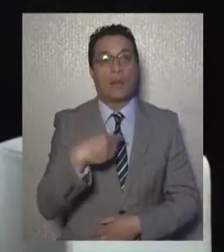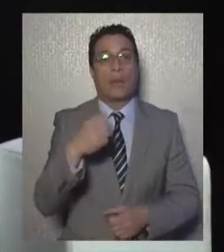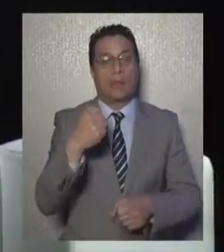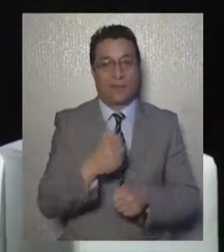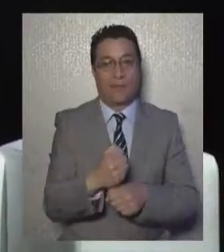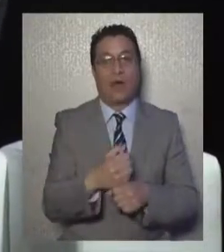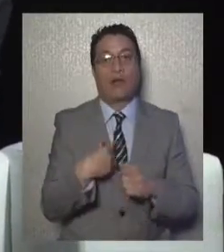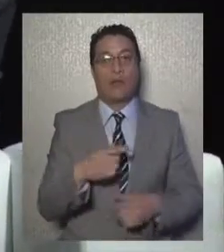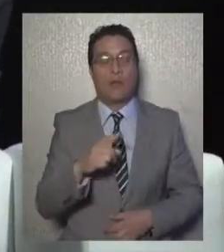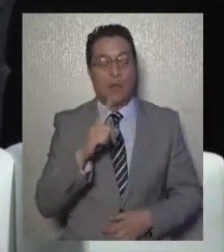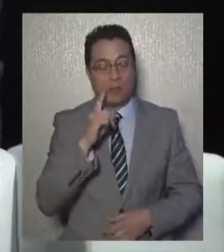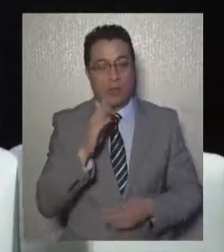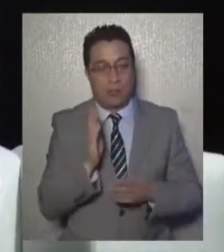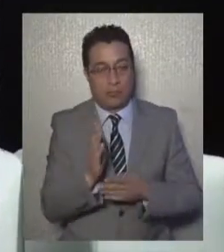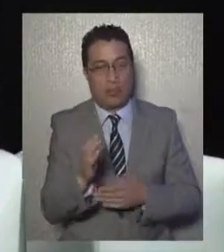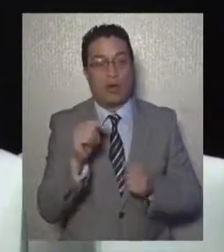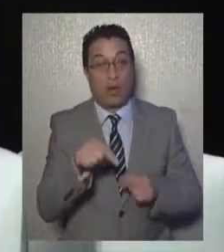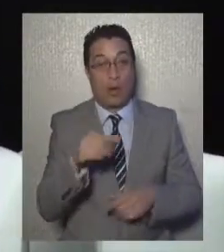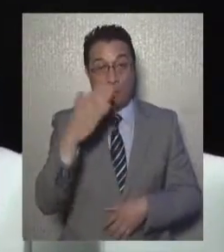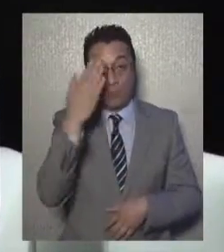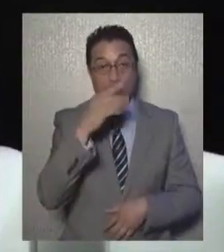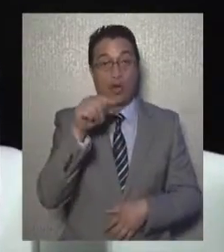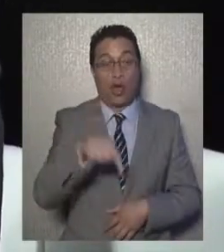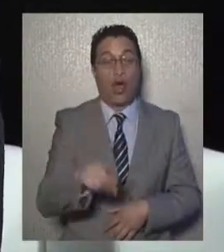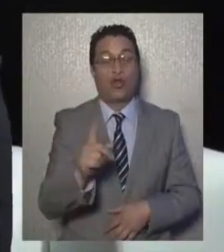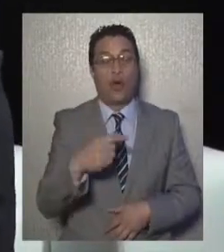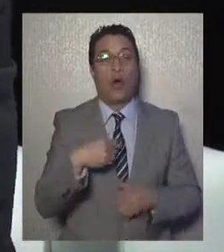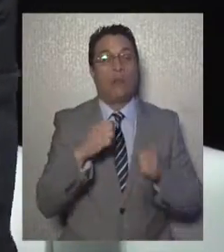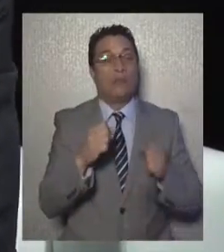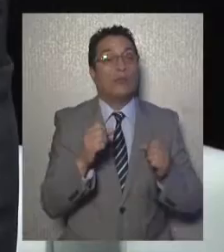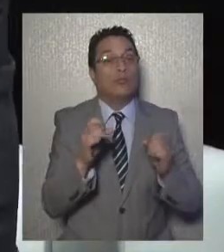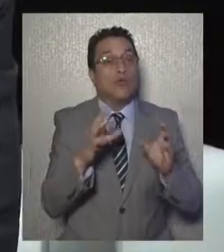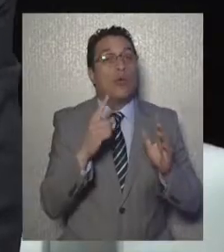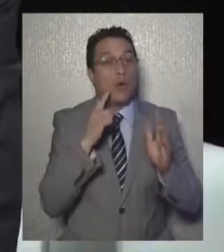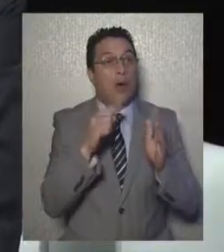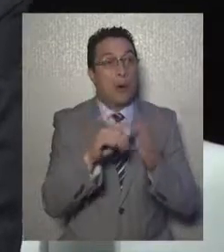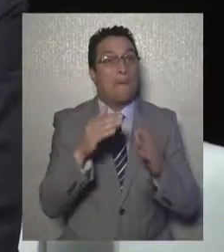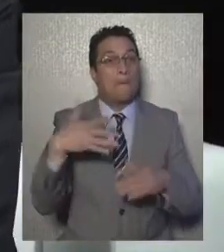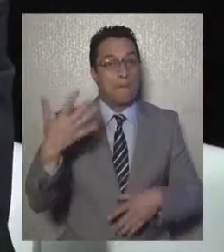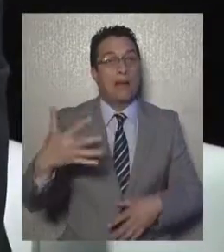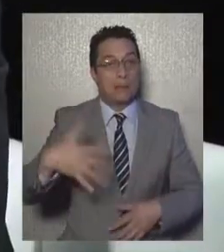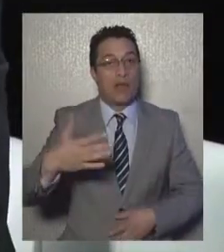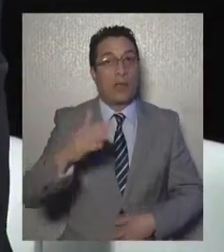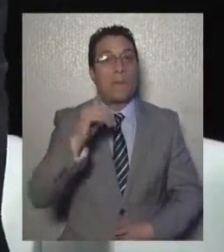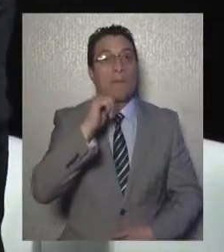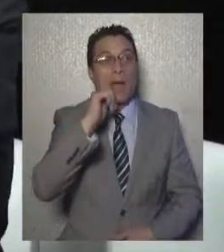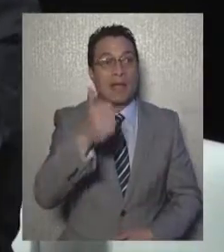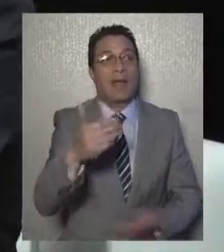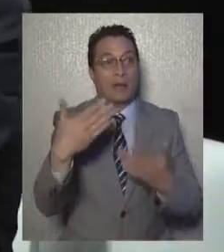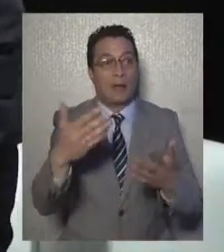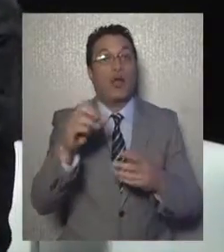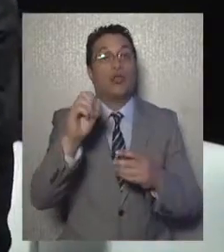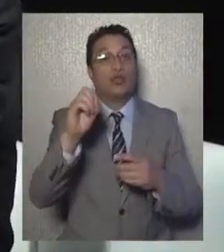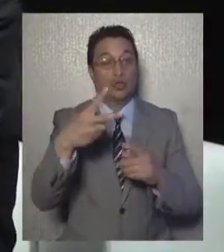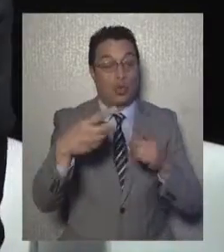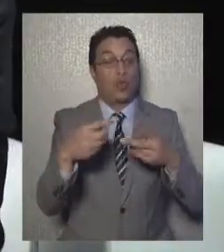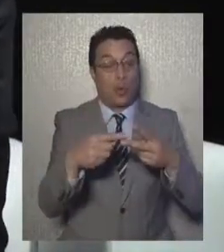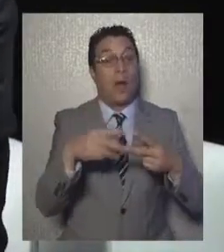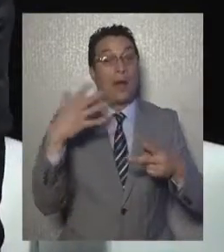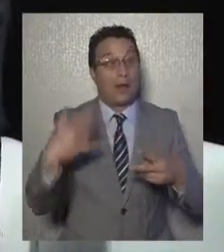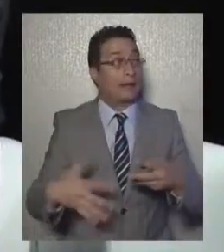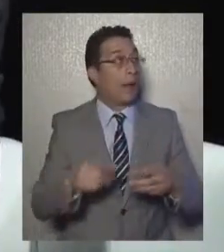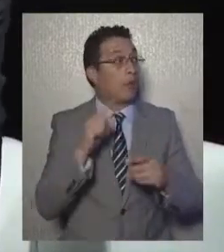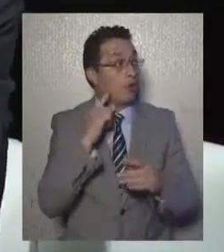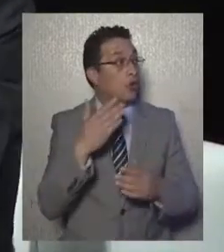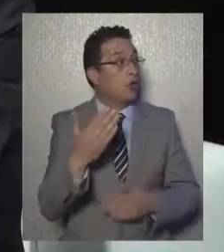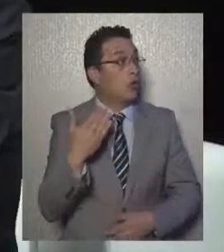Así que esta es una preocupación no de hoy, no es una preocupación coyuntural. Va a ser más importante mañana de lo que es hoy día. Es permanente. Un segundo tema muy rápido, más breve que lo